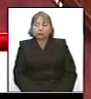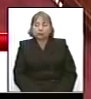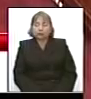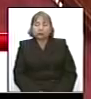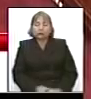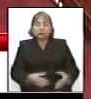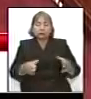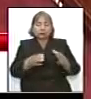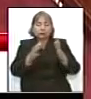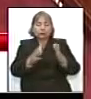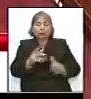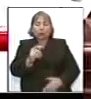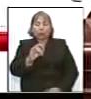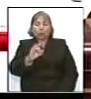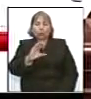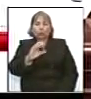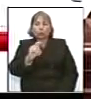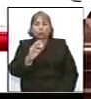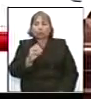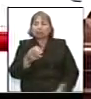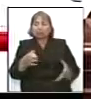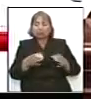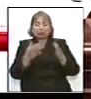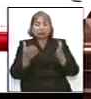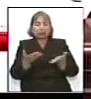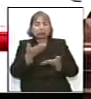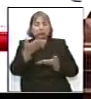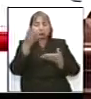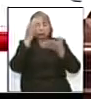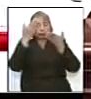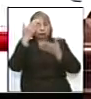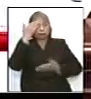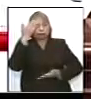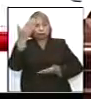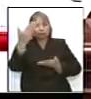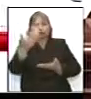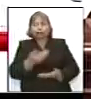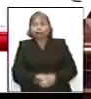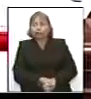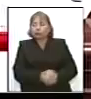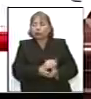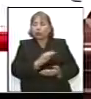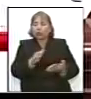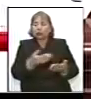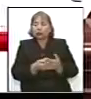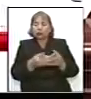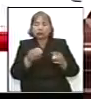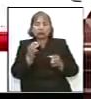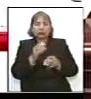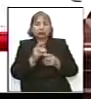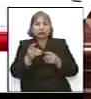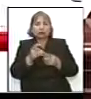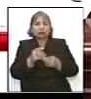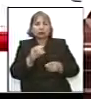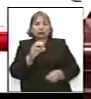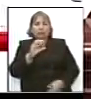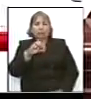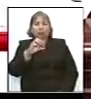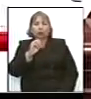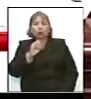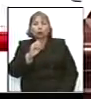Del congresista Tucto Castillo, el Congreso de la República acuerda expresar su saludo y congratulaciones al distrito de Codo del